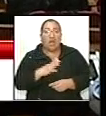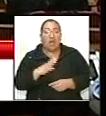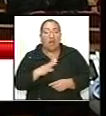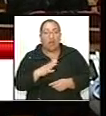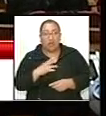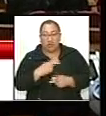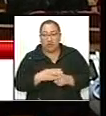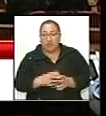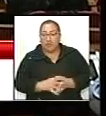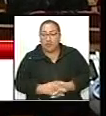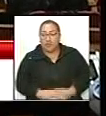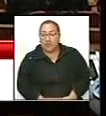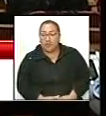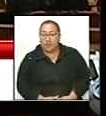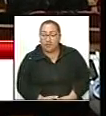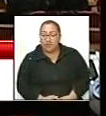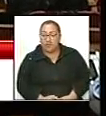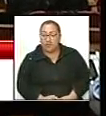Huatuco.